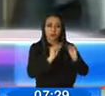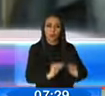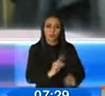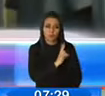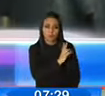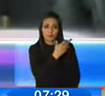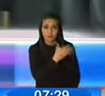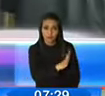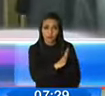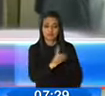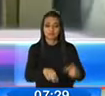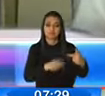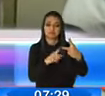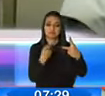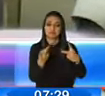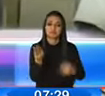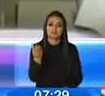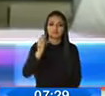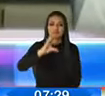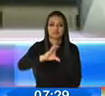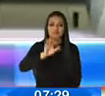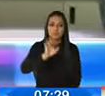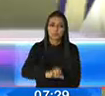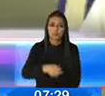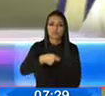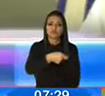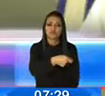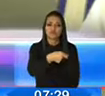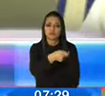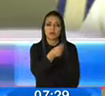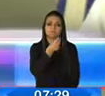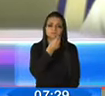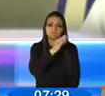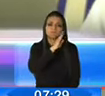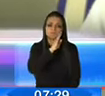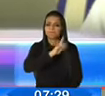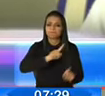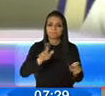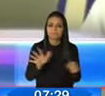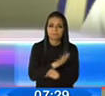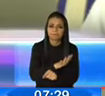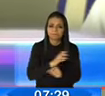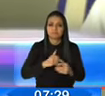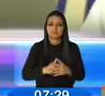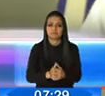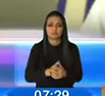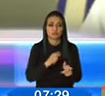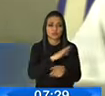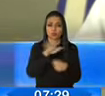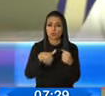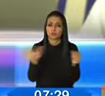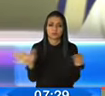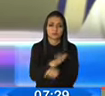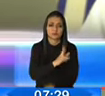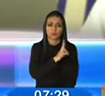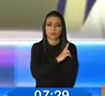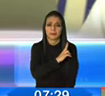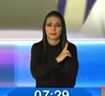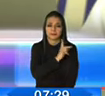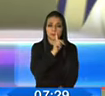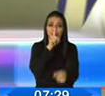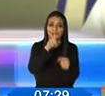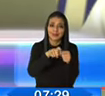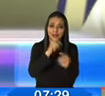académica, sino que se destinará recursos para su manutención. Se asume la totalidad de la colegiatura y matrícula,